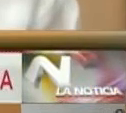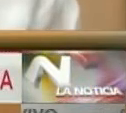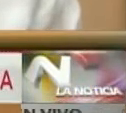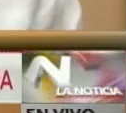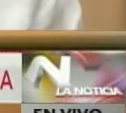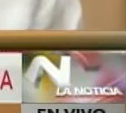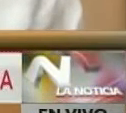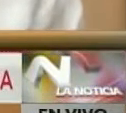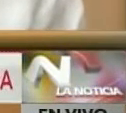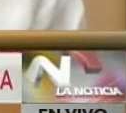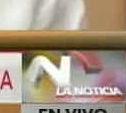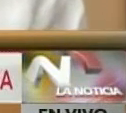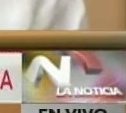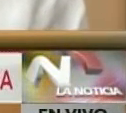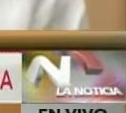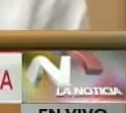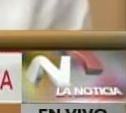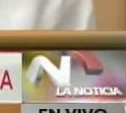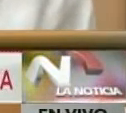la vida.